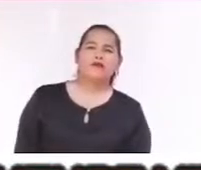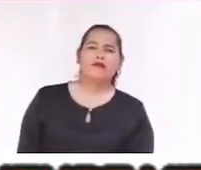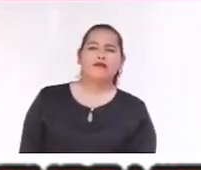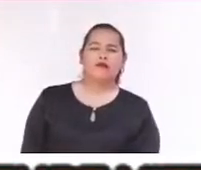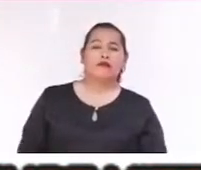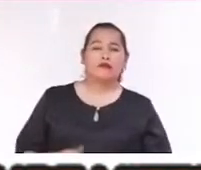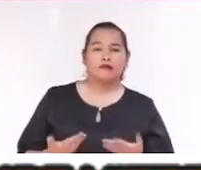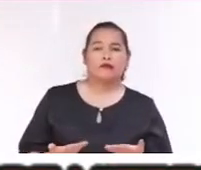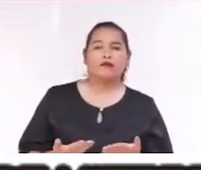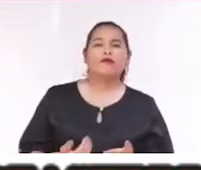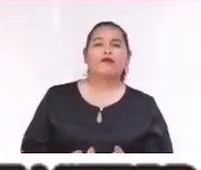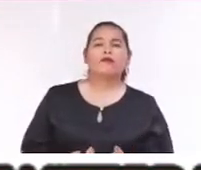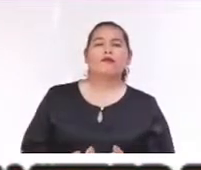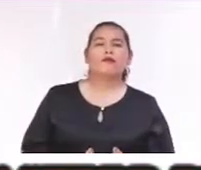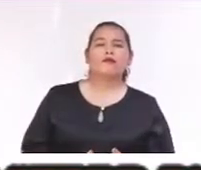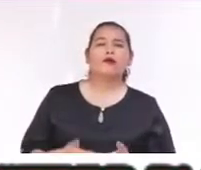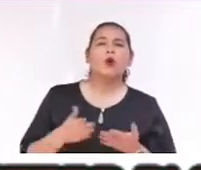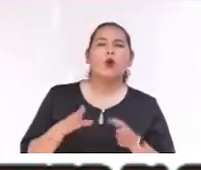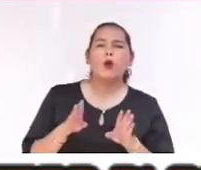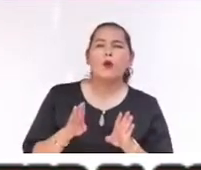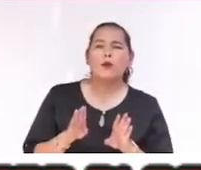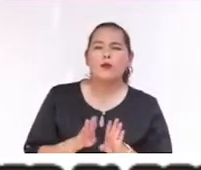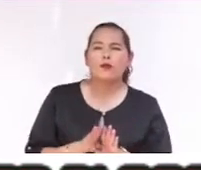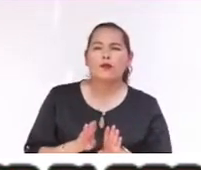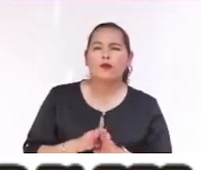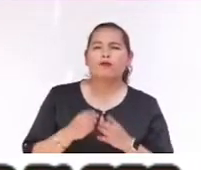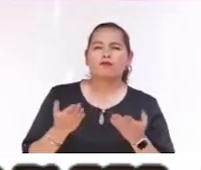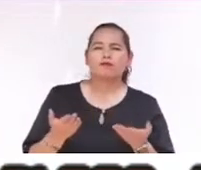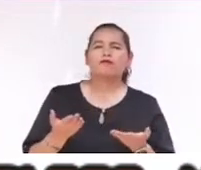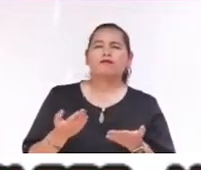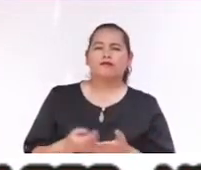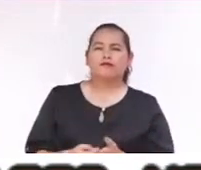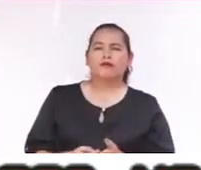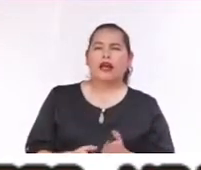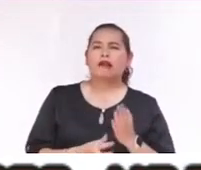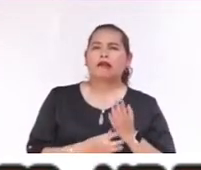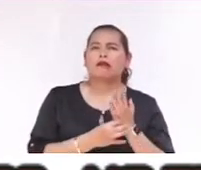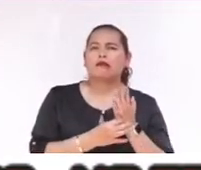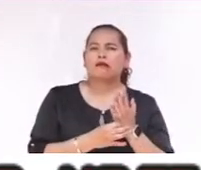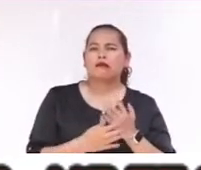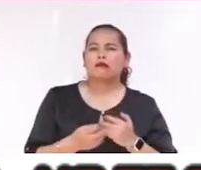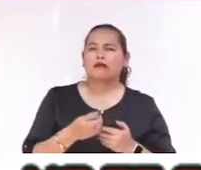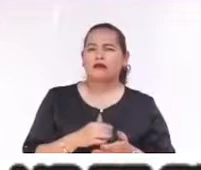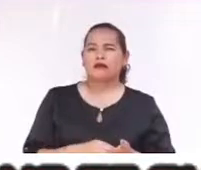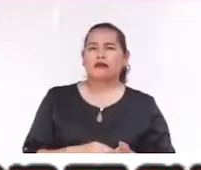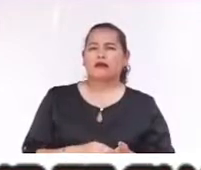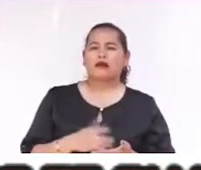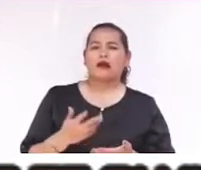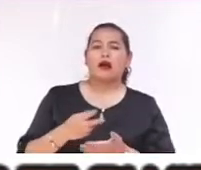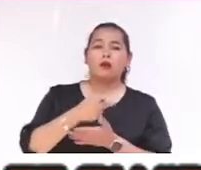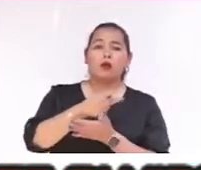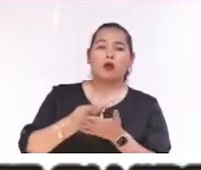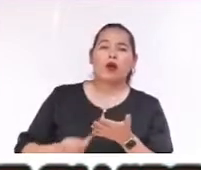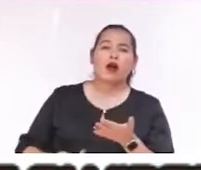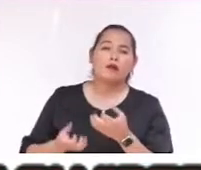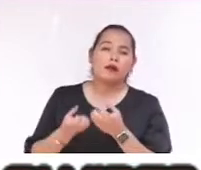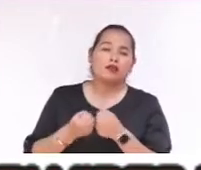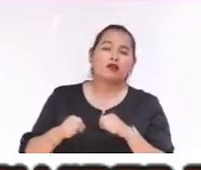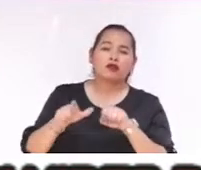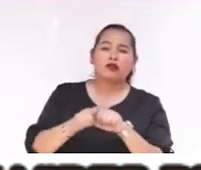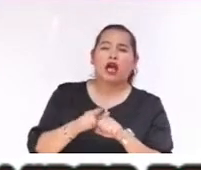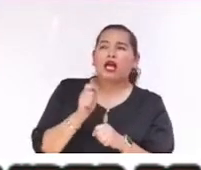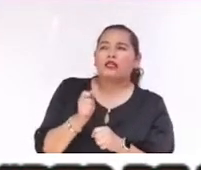Bueno, ¿cómo pueden decir eso un día? Decir que dar programas sociales es